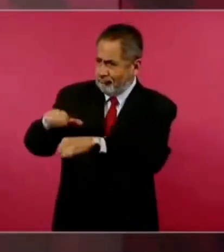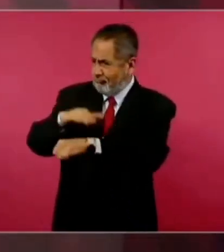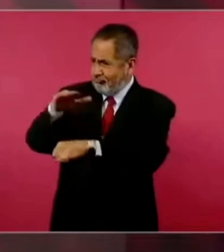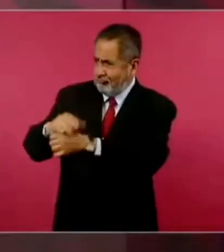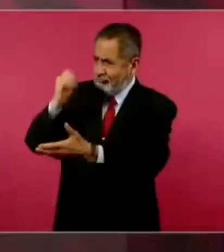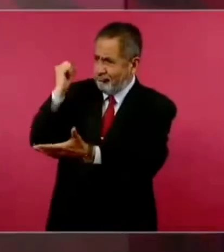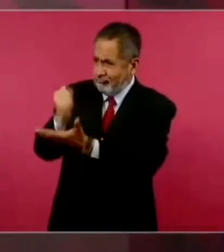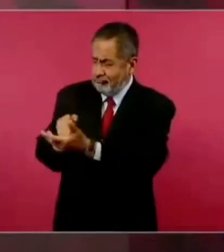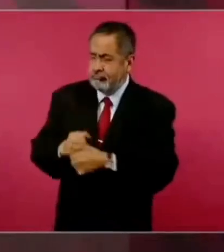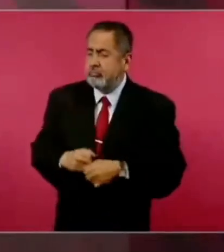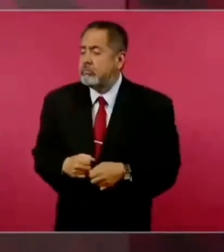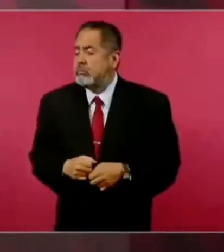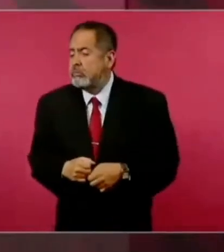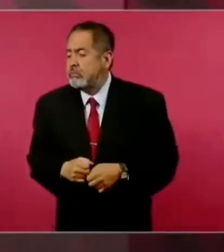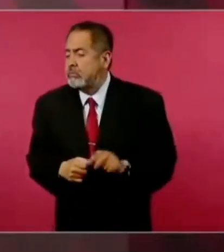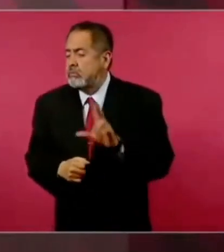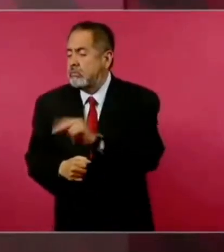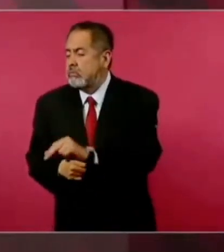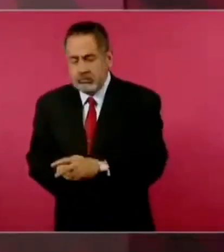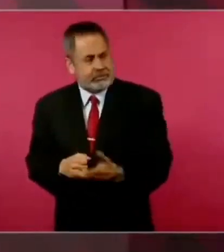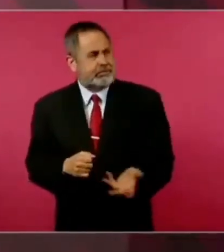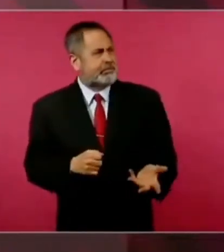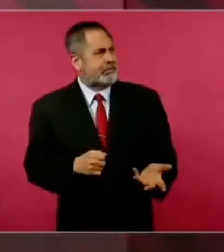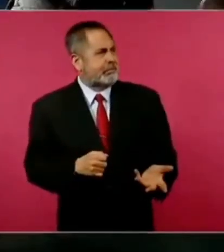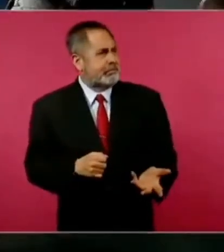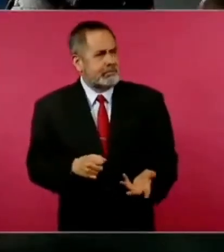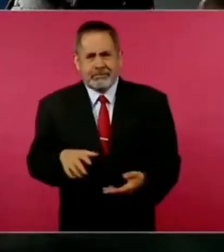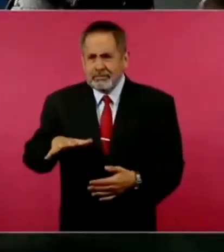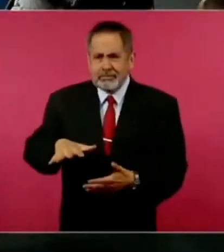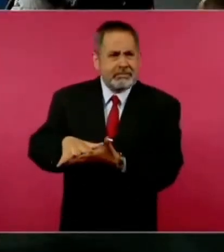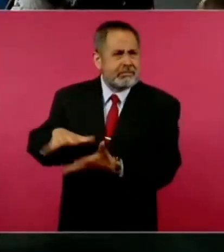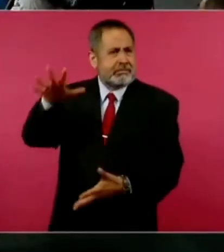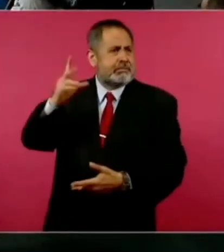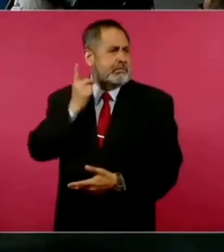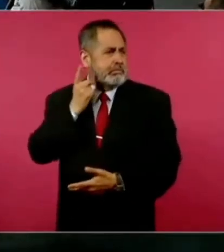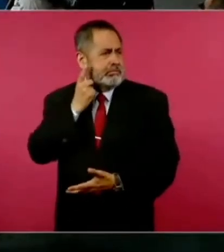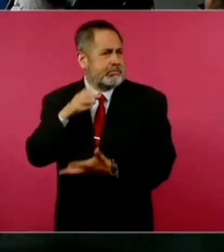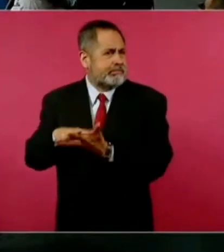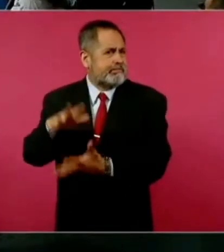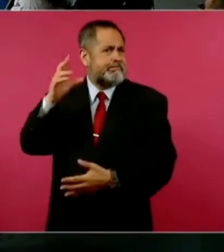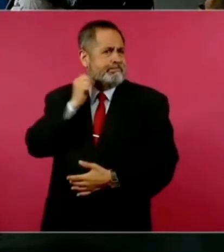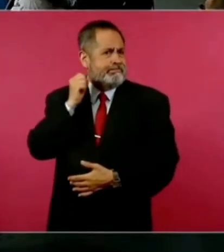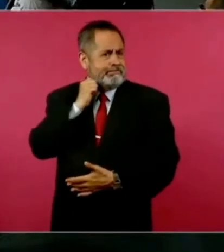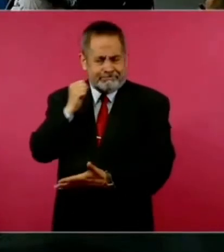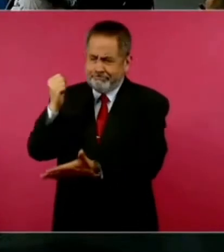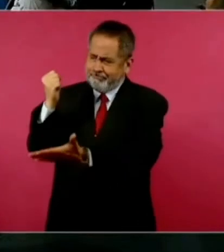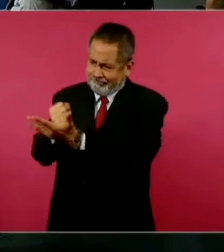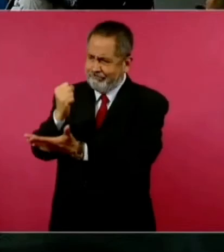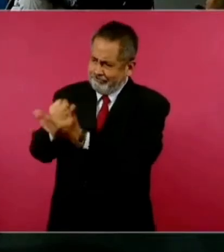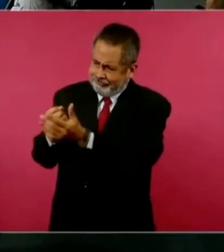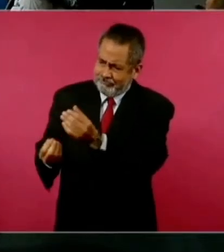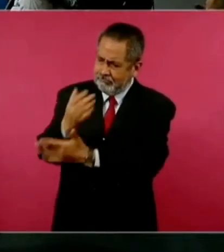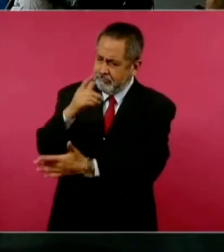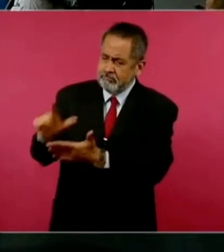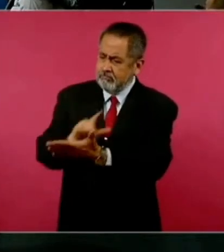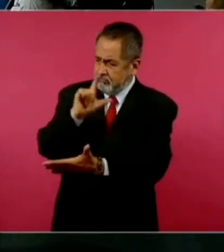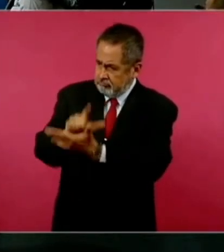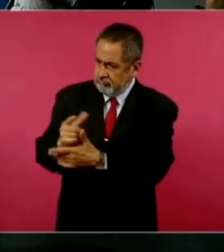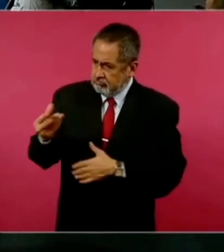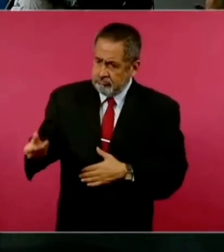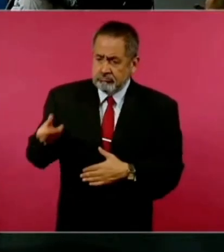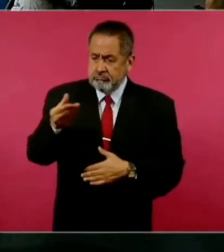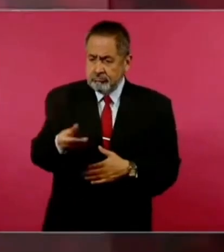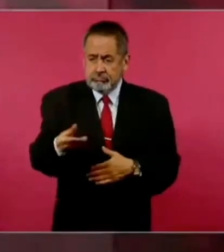es decir, aprobada por la mayoría de los diputados y por la mayoría de los senadores.